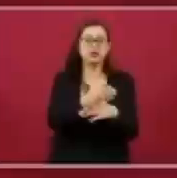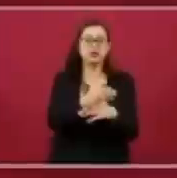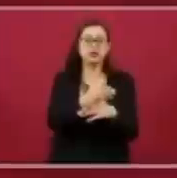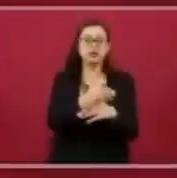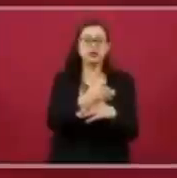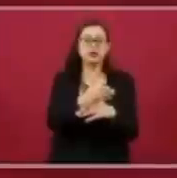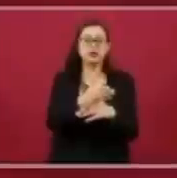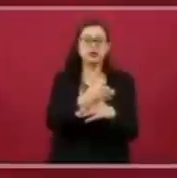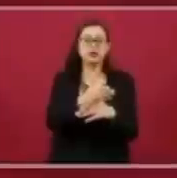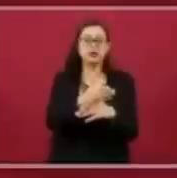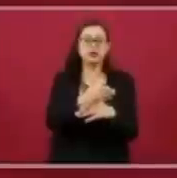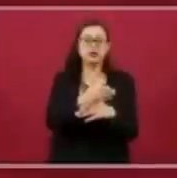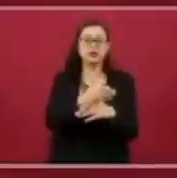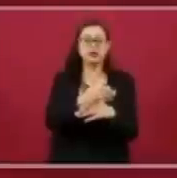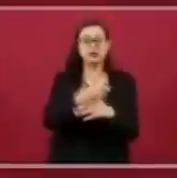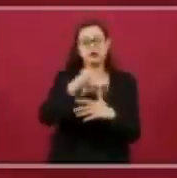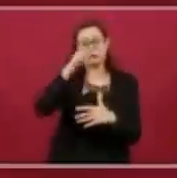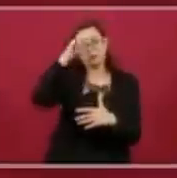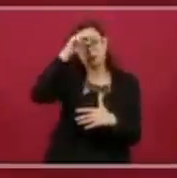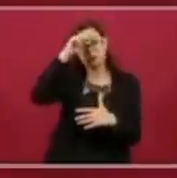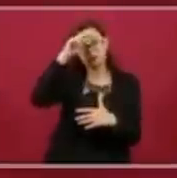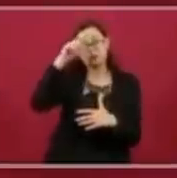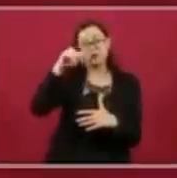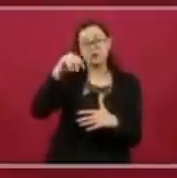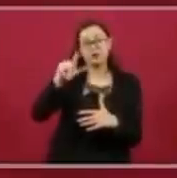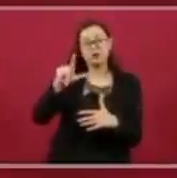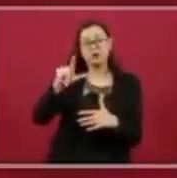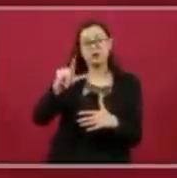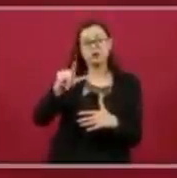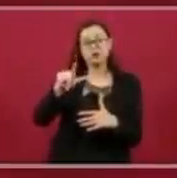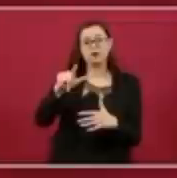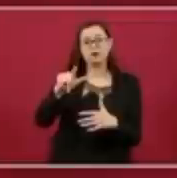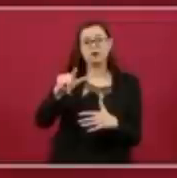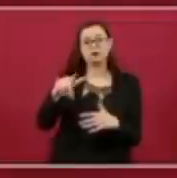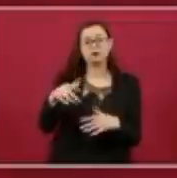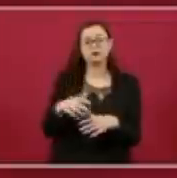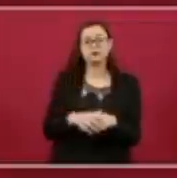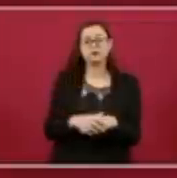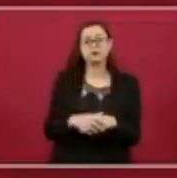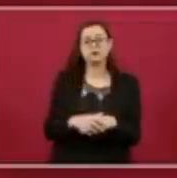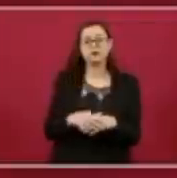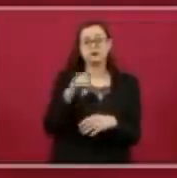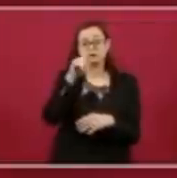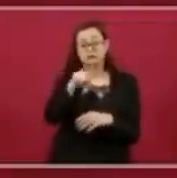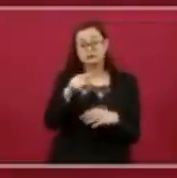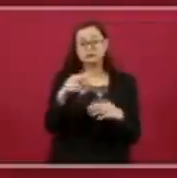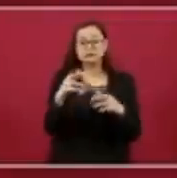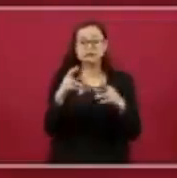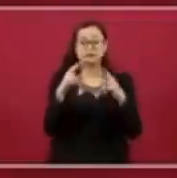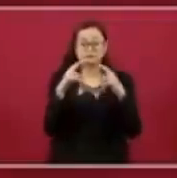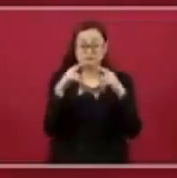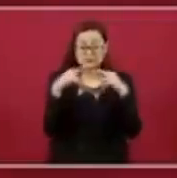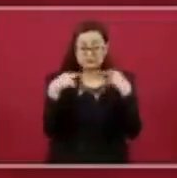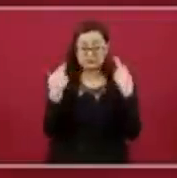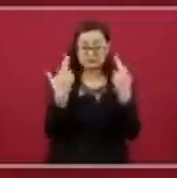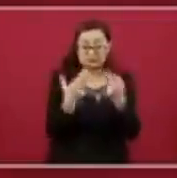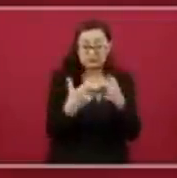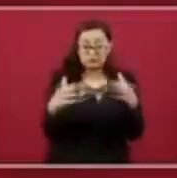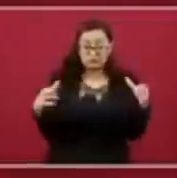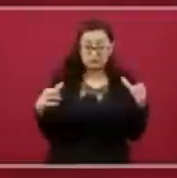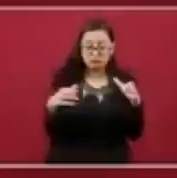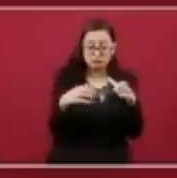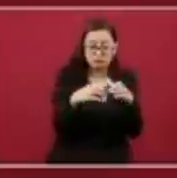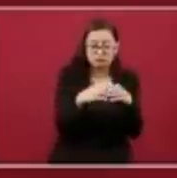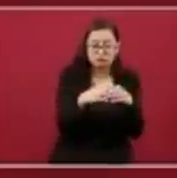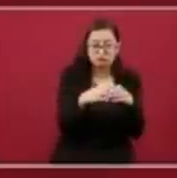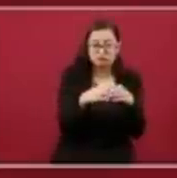en Monterrey, Nuevo León, la reunión de seguridad por primera vez